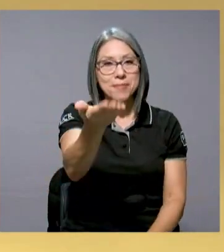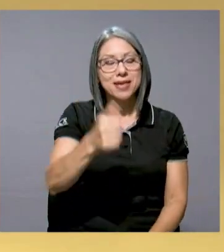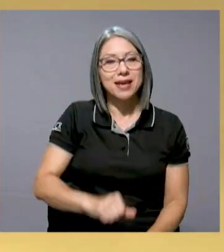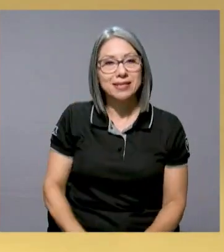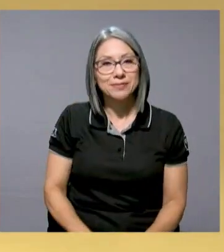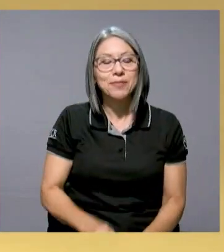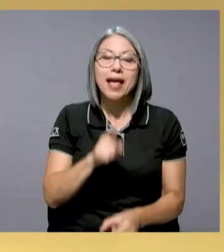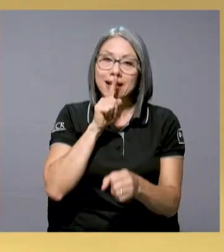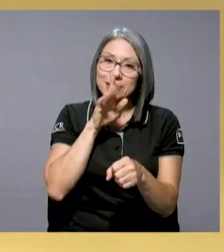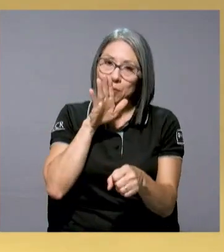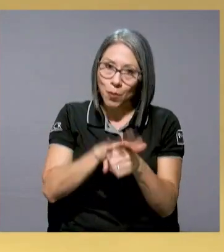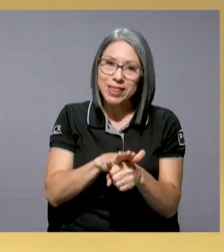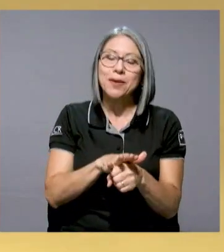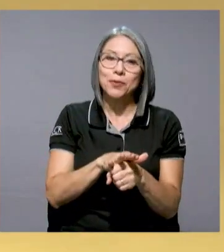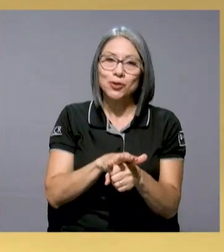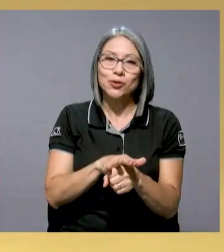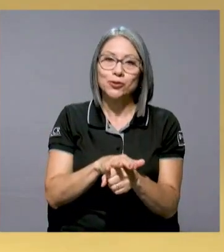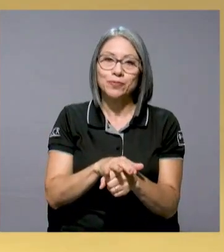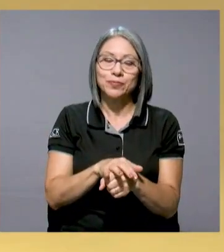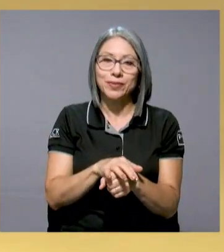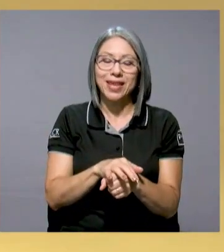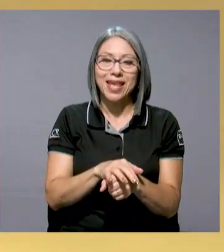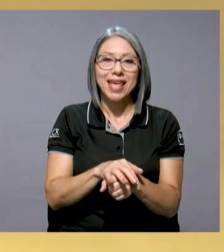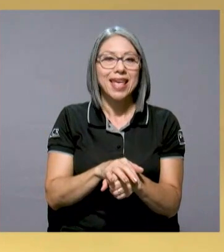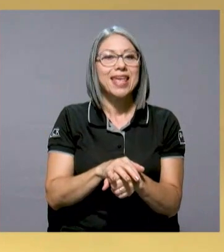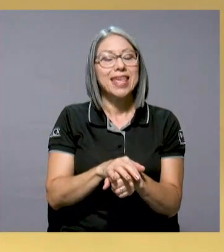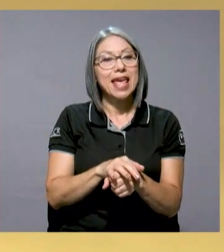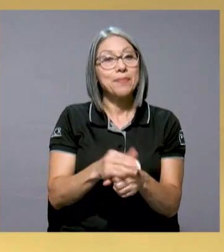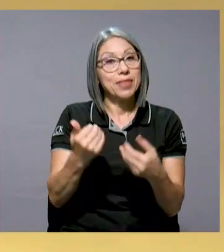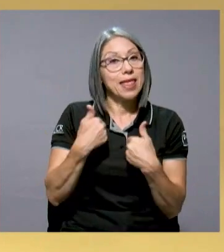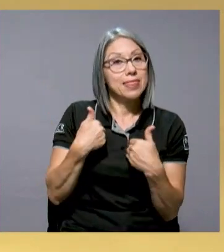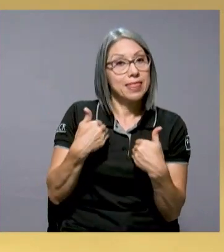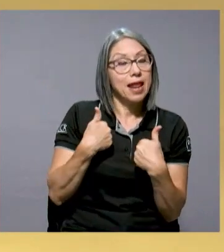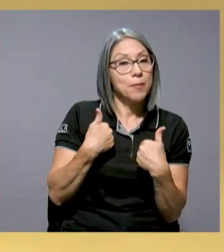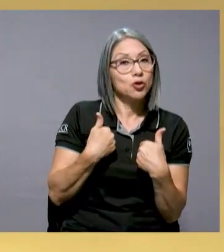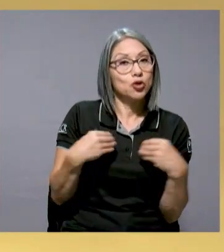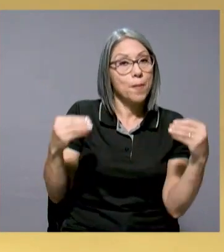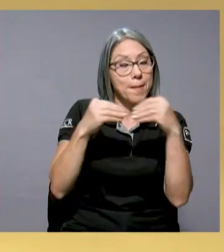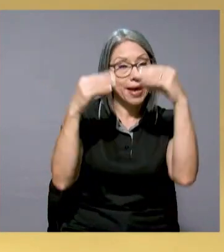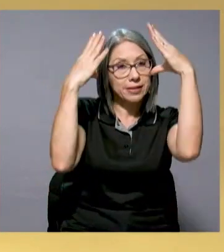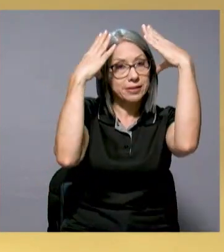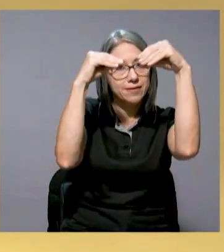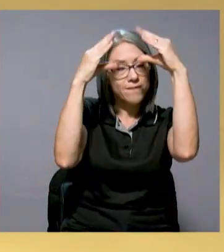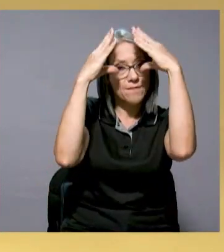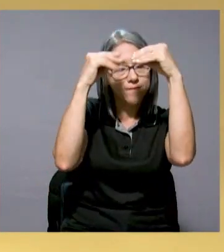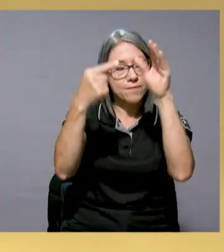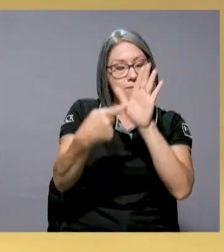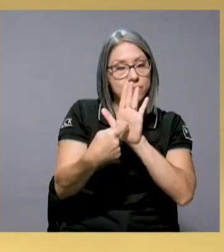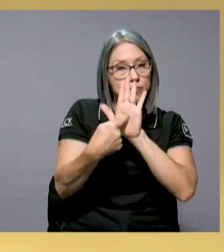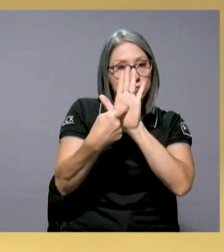les prometemos que les tendremos al tanto de